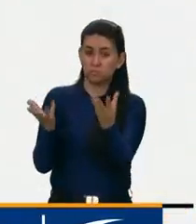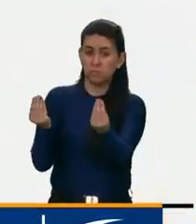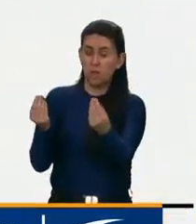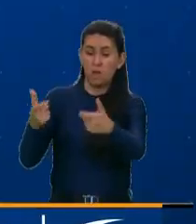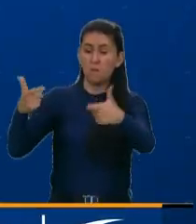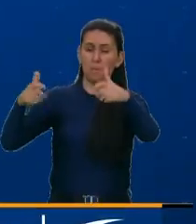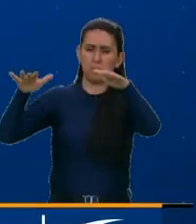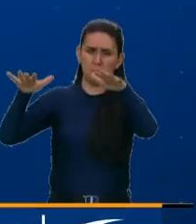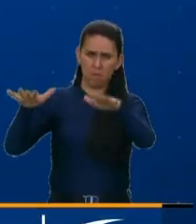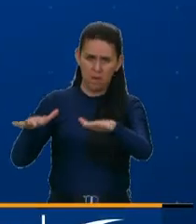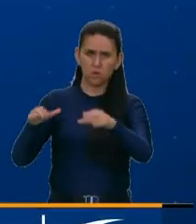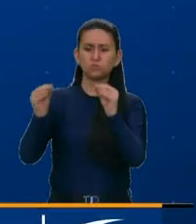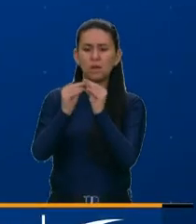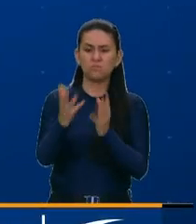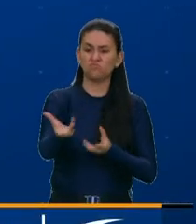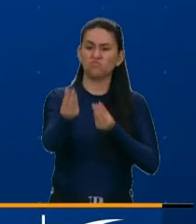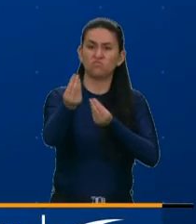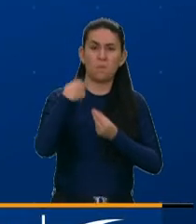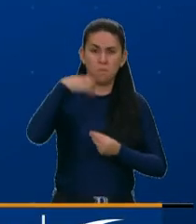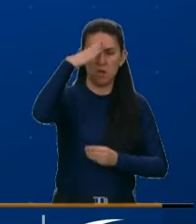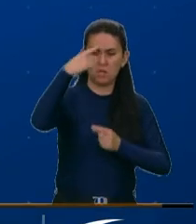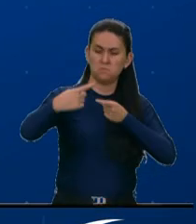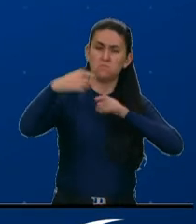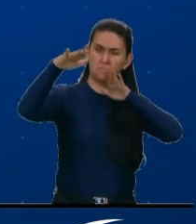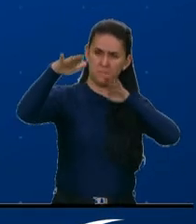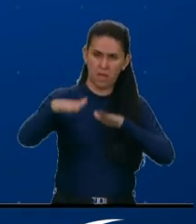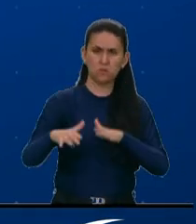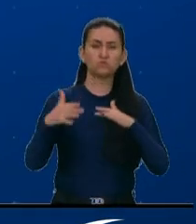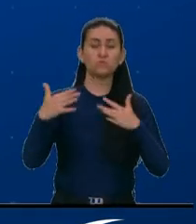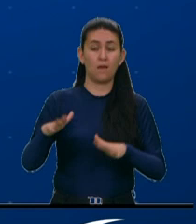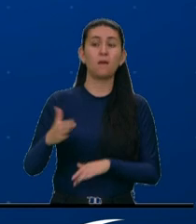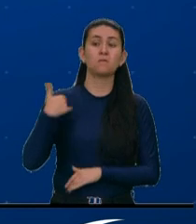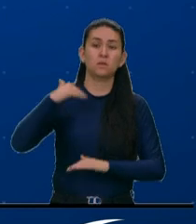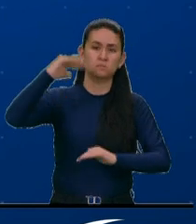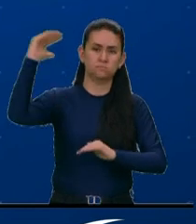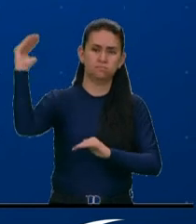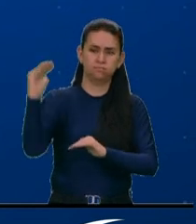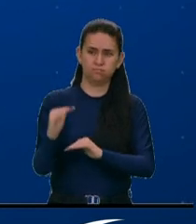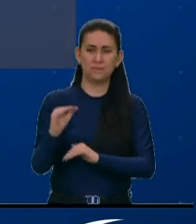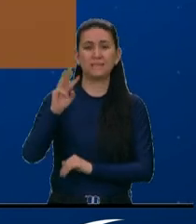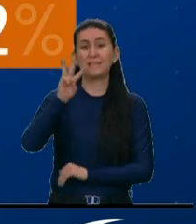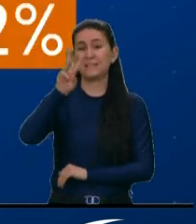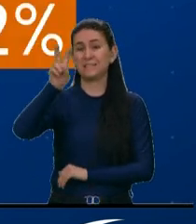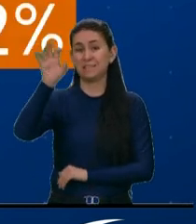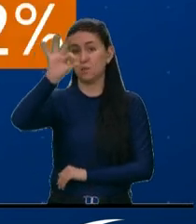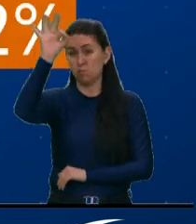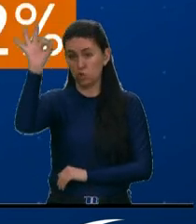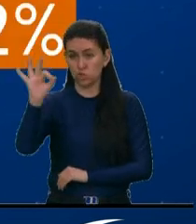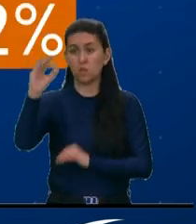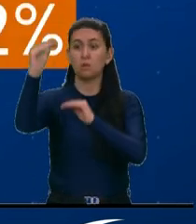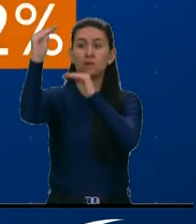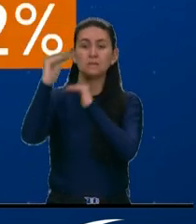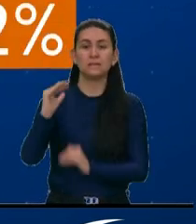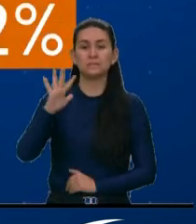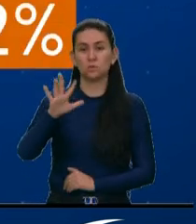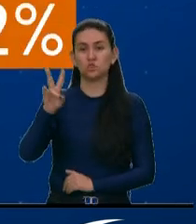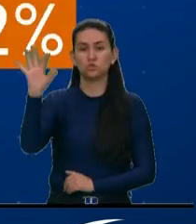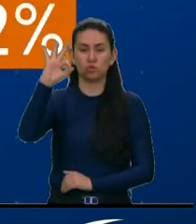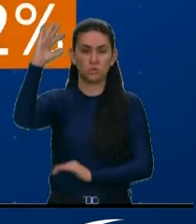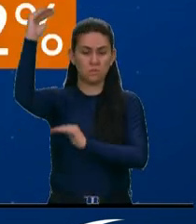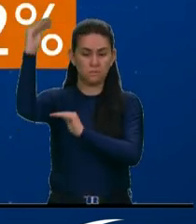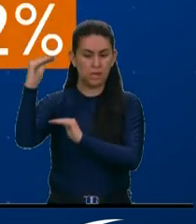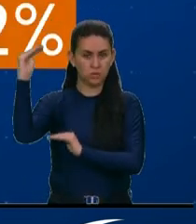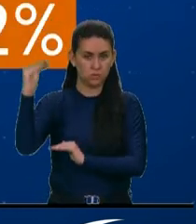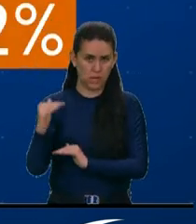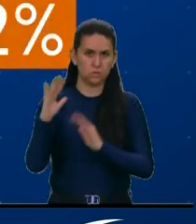fuerza pública, como las emboscadas y hostigamientos, que han tenido un 37 y 52% de reducción respectivamente, un fenómeno